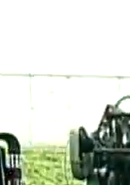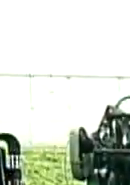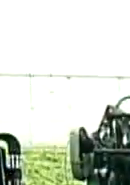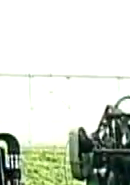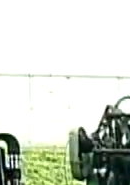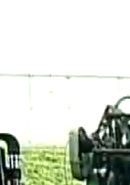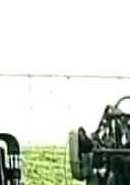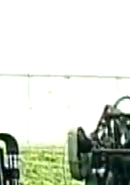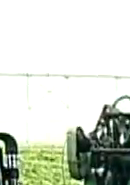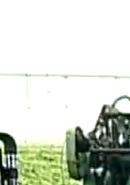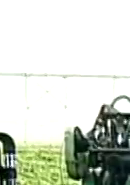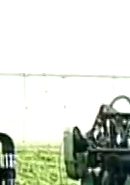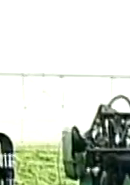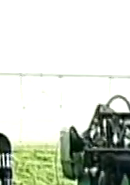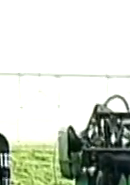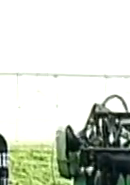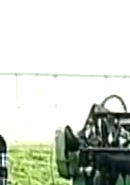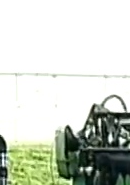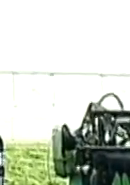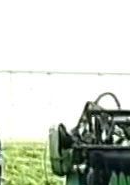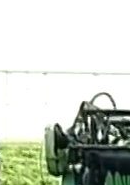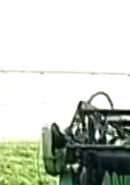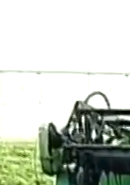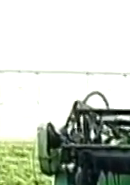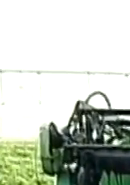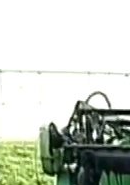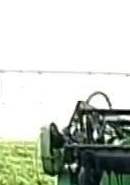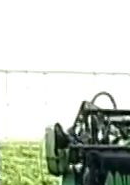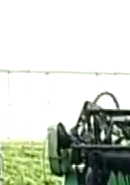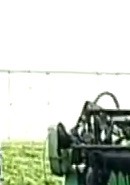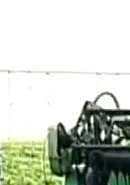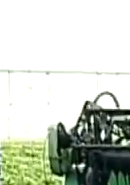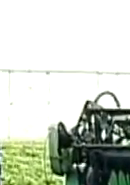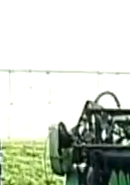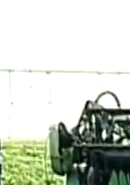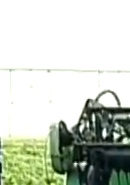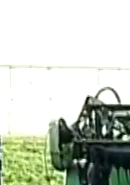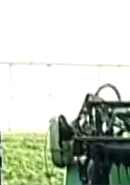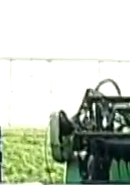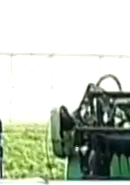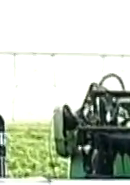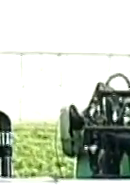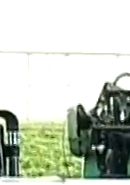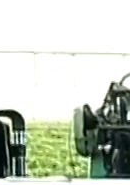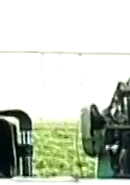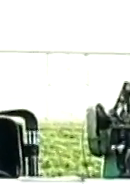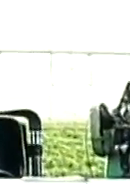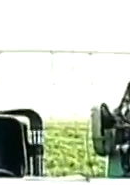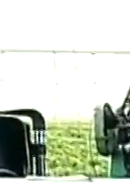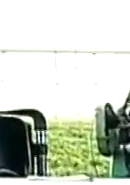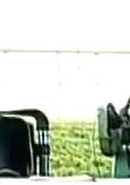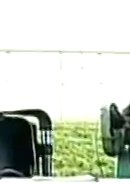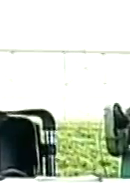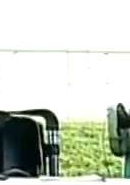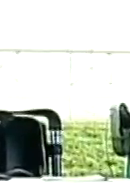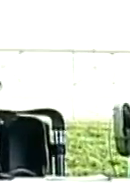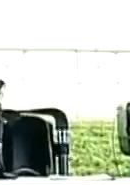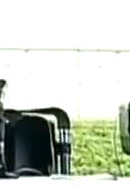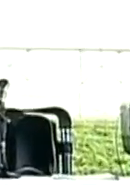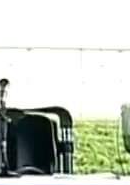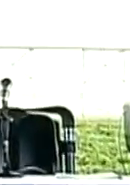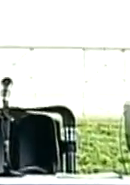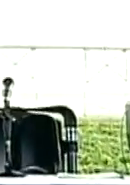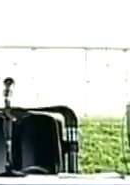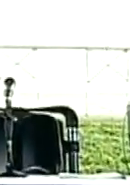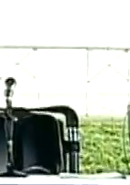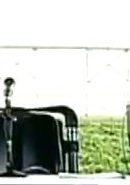Soy pegajoso, pletórico de cariño, sincero y trasnochador, llanero como yo